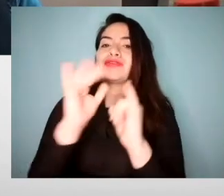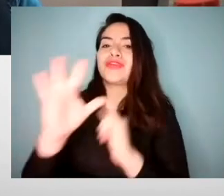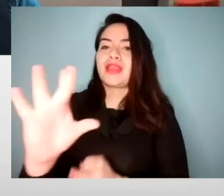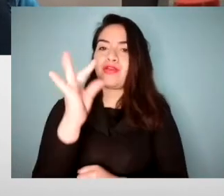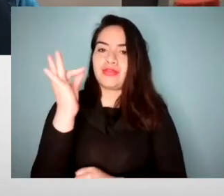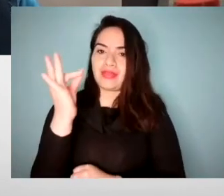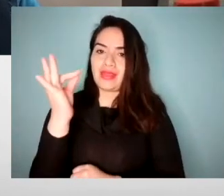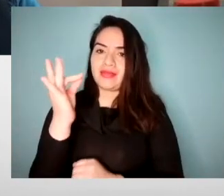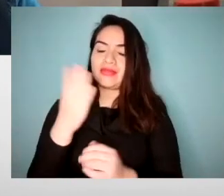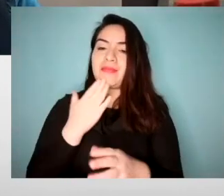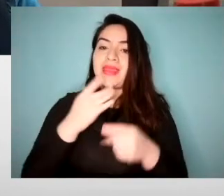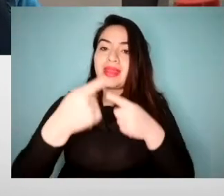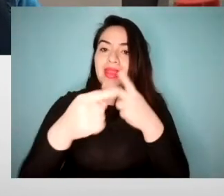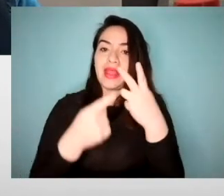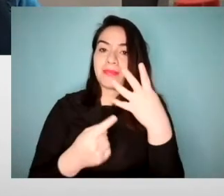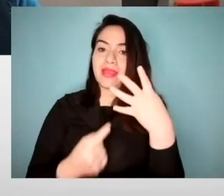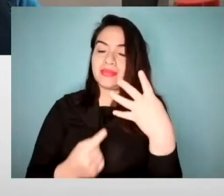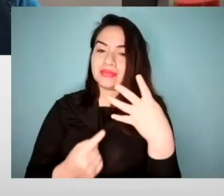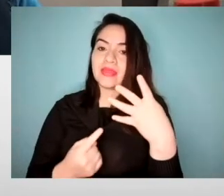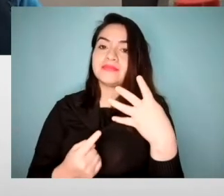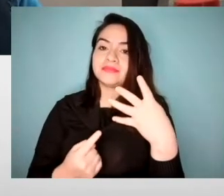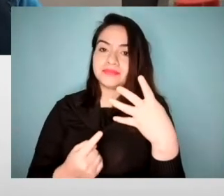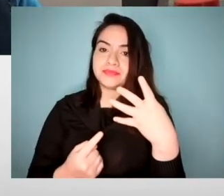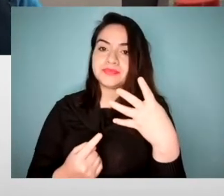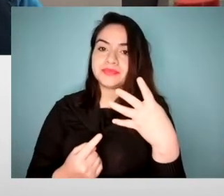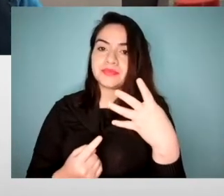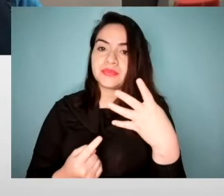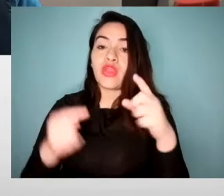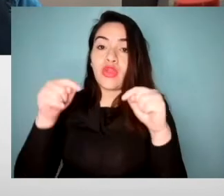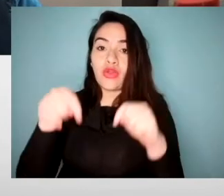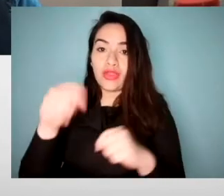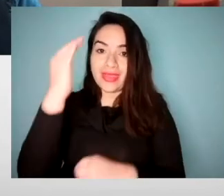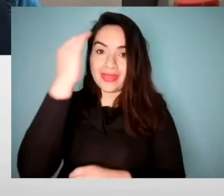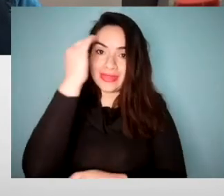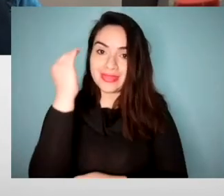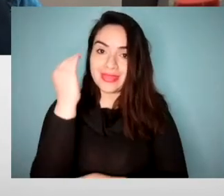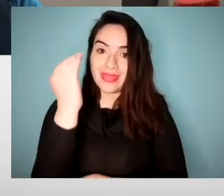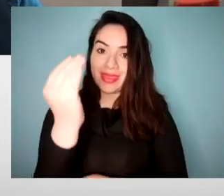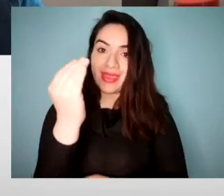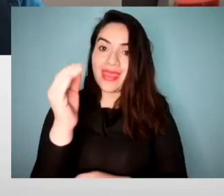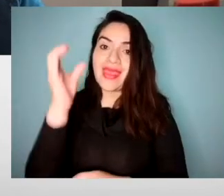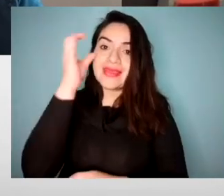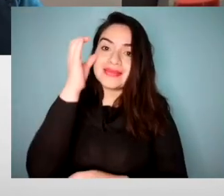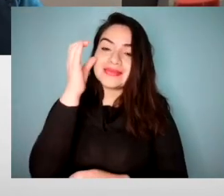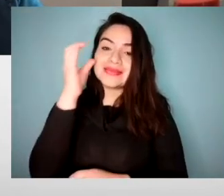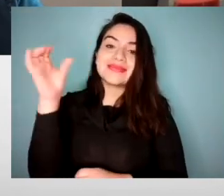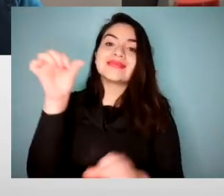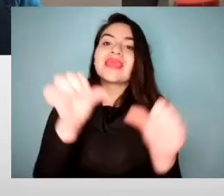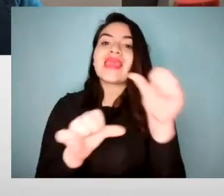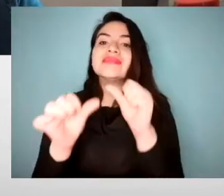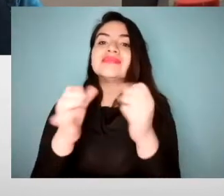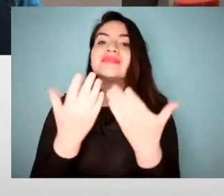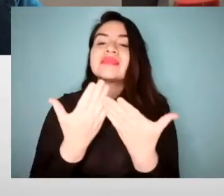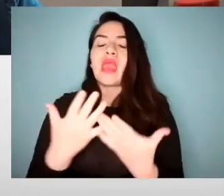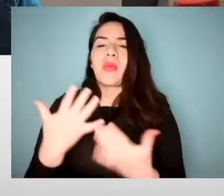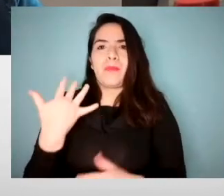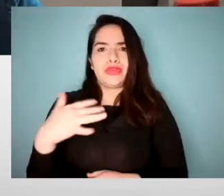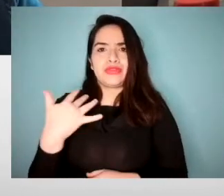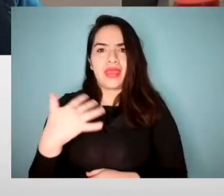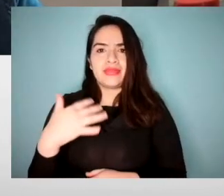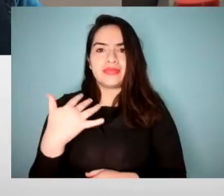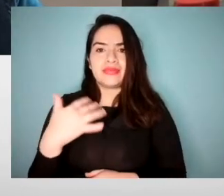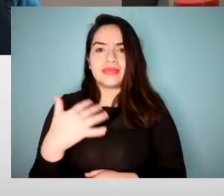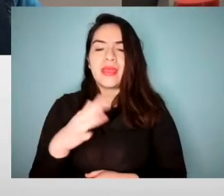herramientas computacionales, como decía anteriormente, y hoy en día es una disciplina súper potente porque en el